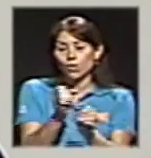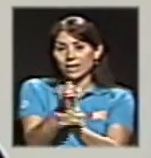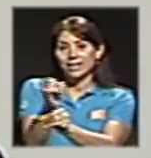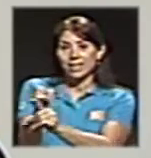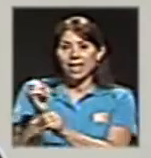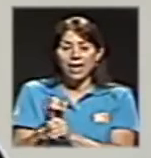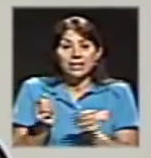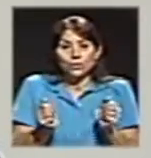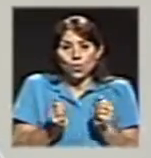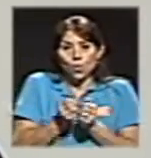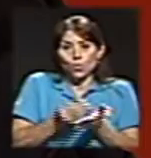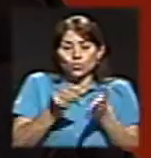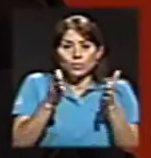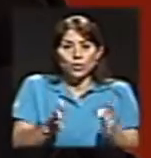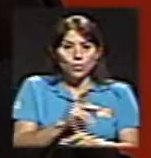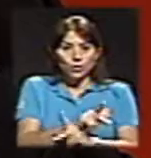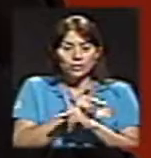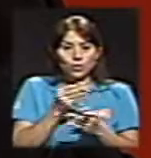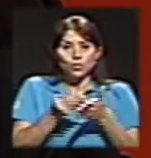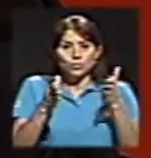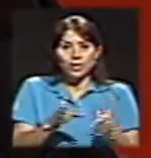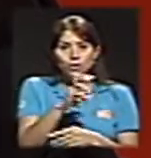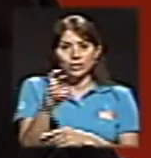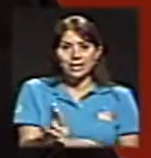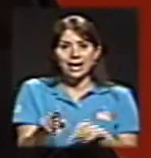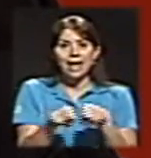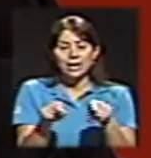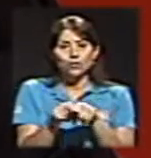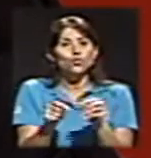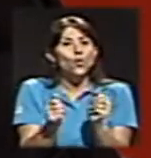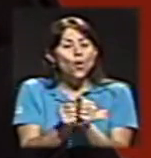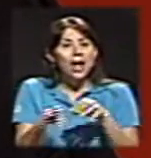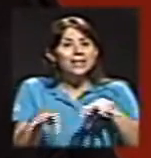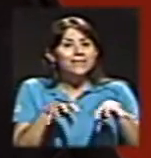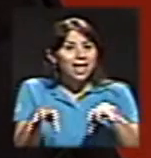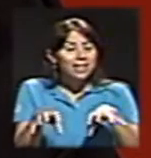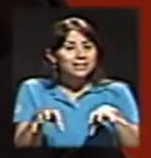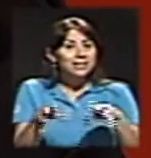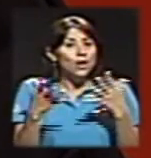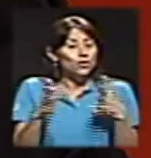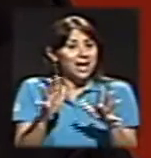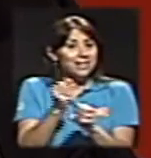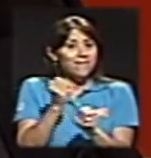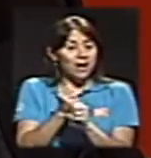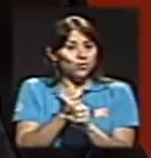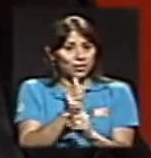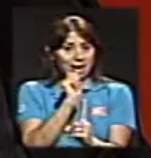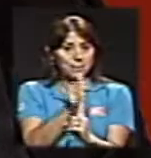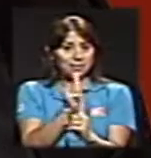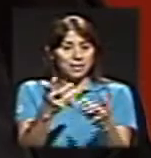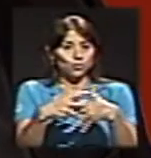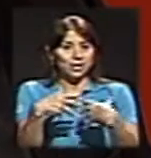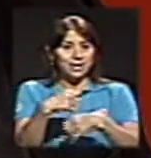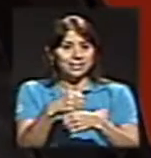del consumidor, protección del consumidor en Costa Rica e incluso con las actividades o acciones que ya la misma industria realiza, de manera